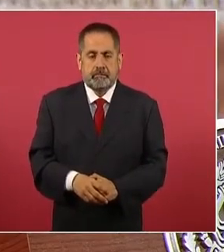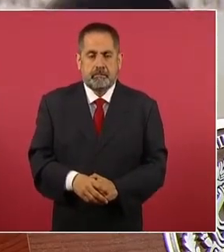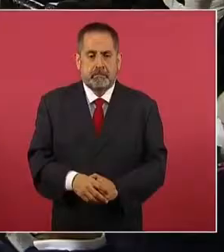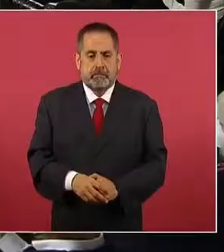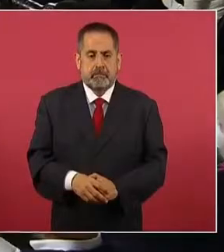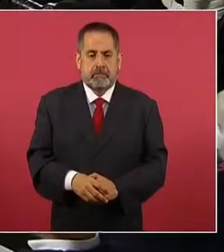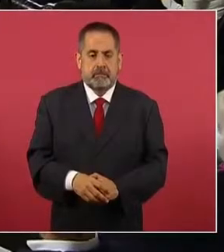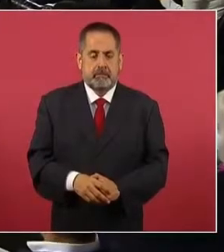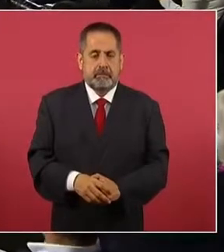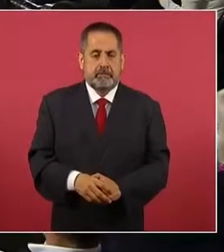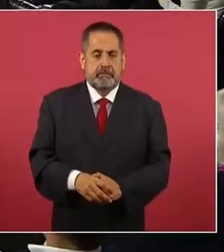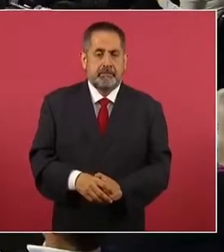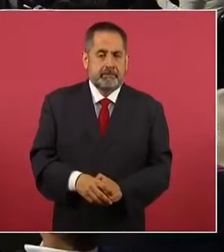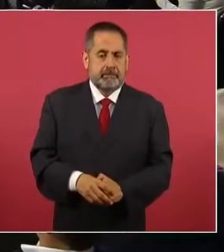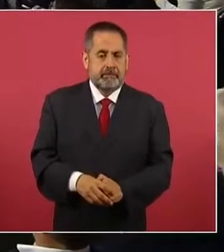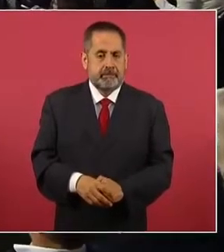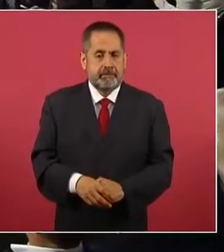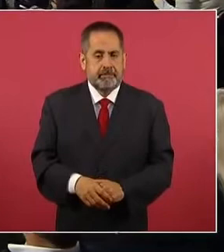Para